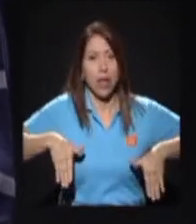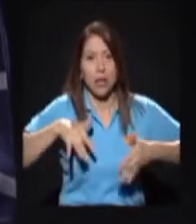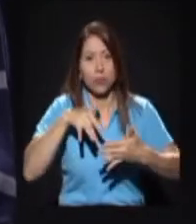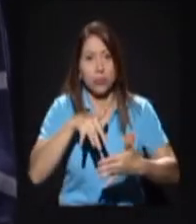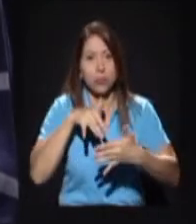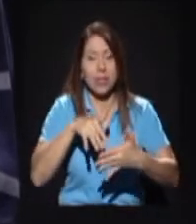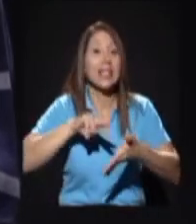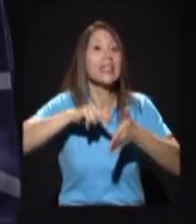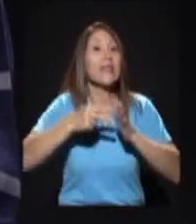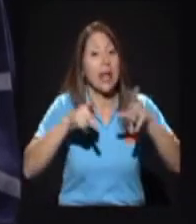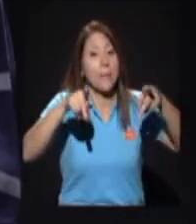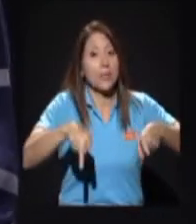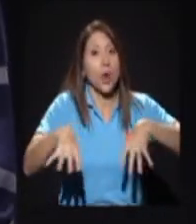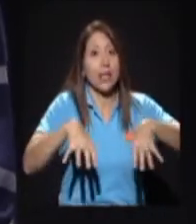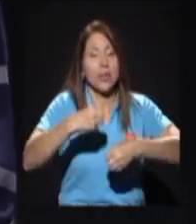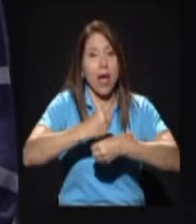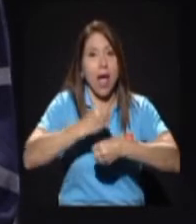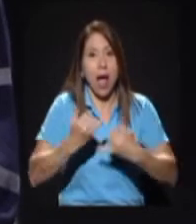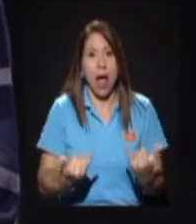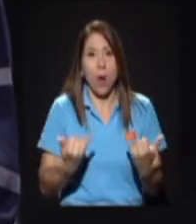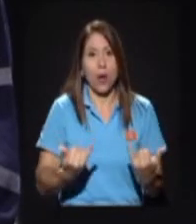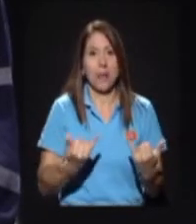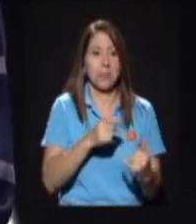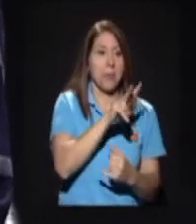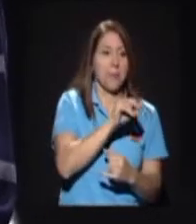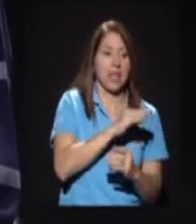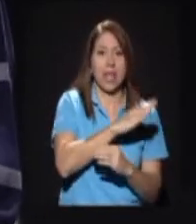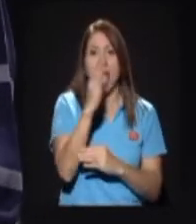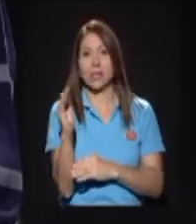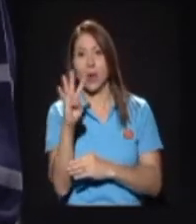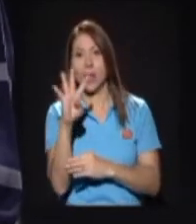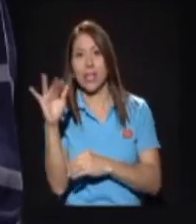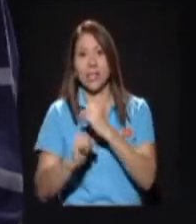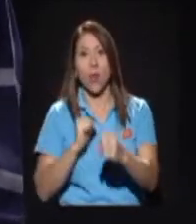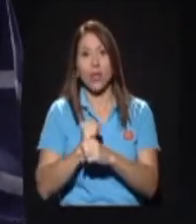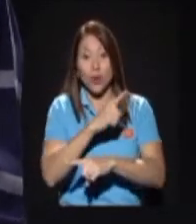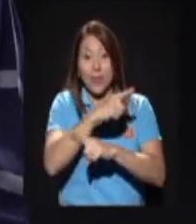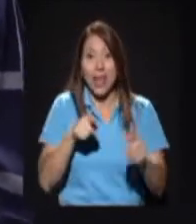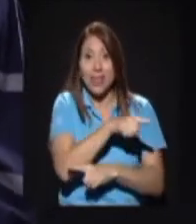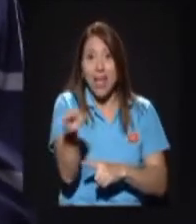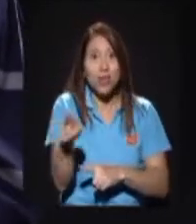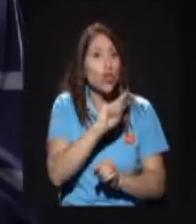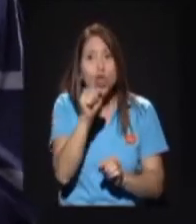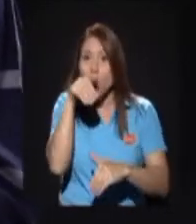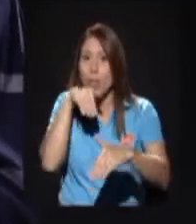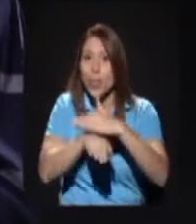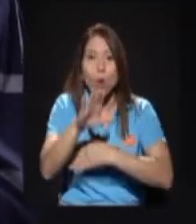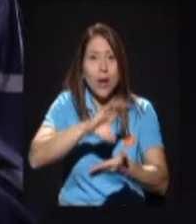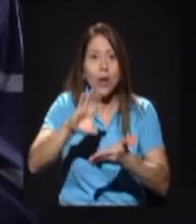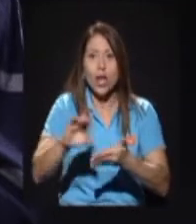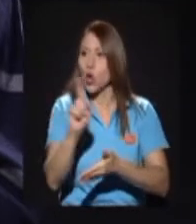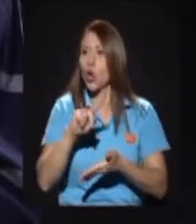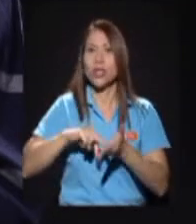hoy, digamos gente de los 20 a los 45 años, la mitad no fue al colegio. No es que no se graduaron, es que no fueron al